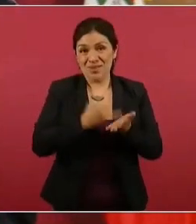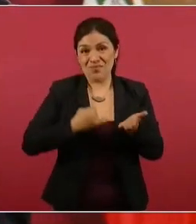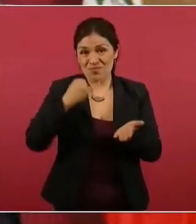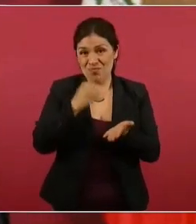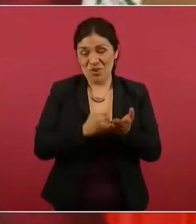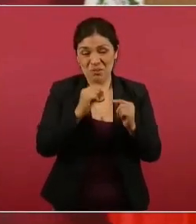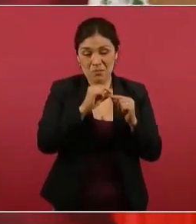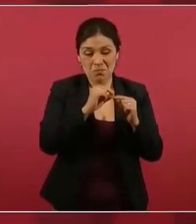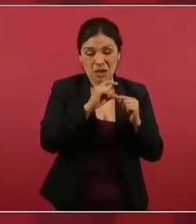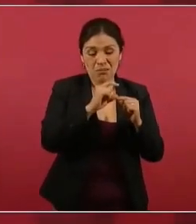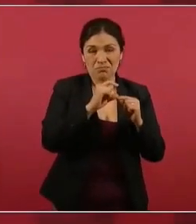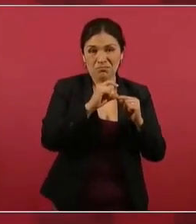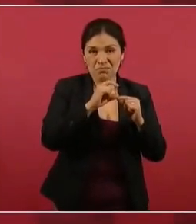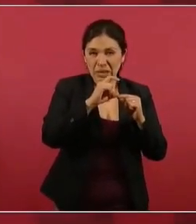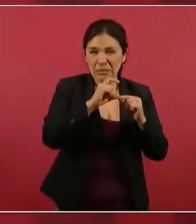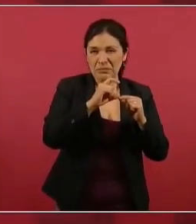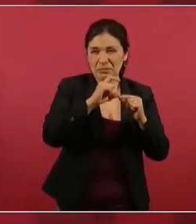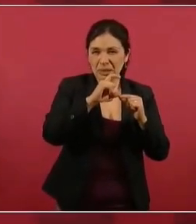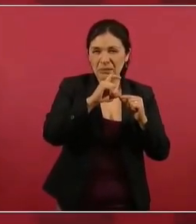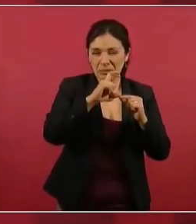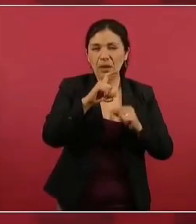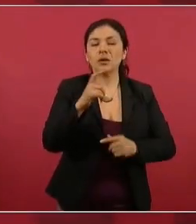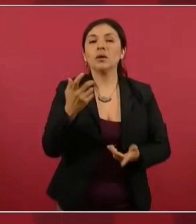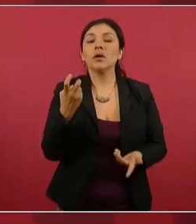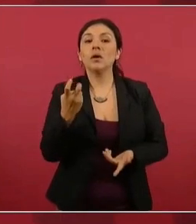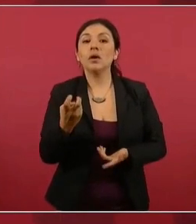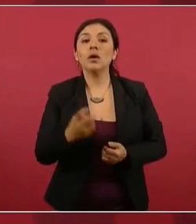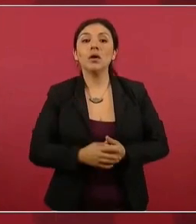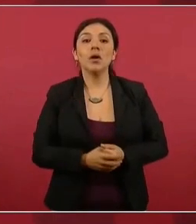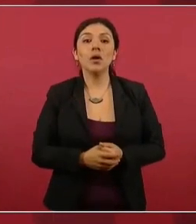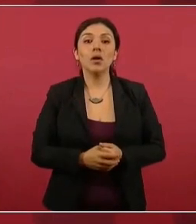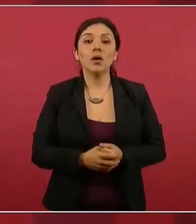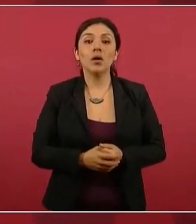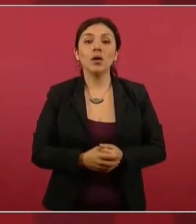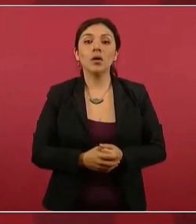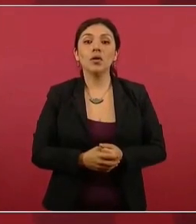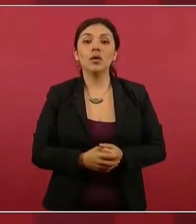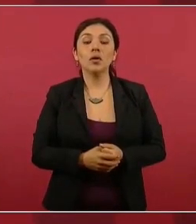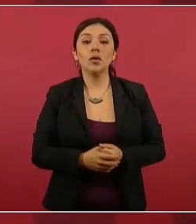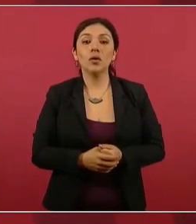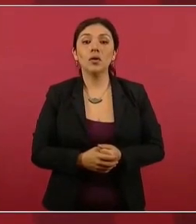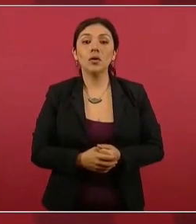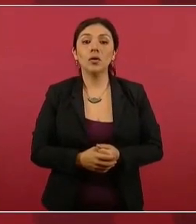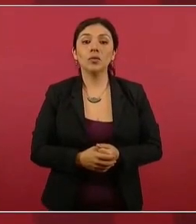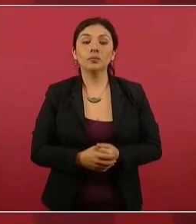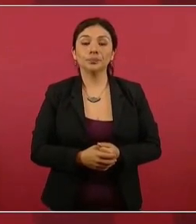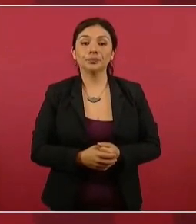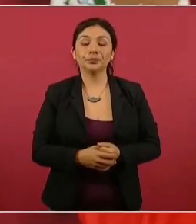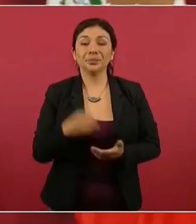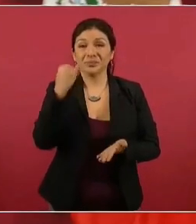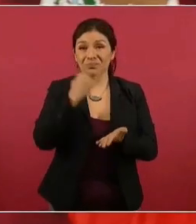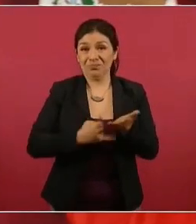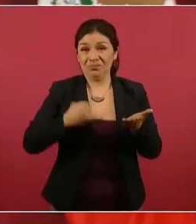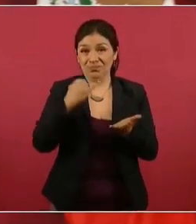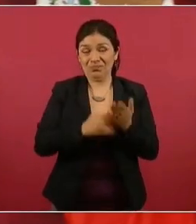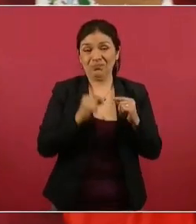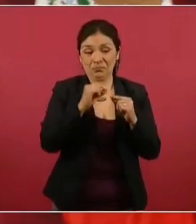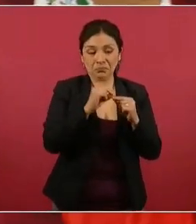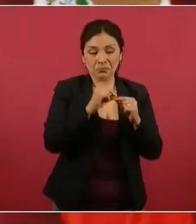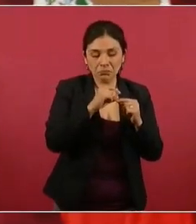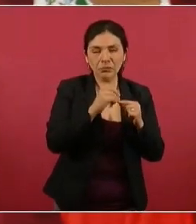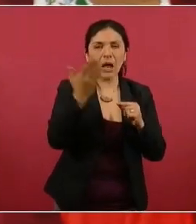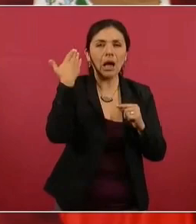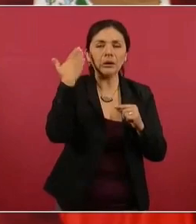ventajosos, de que hay un aumento de impuestos del 5